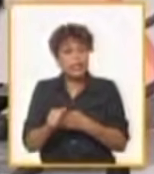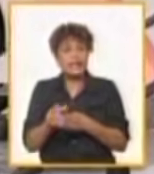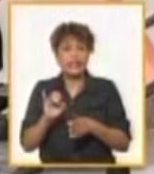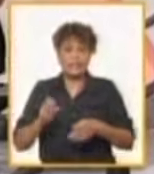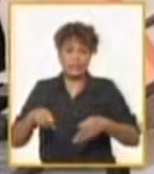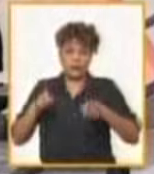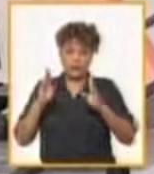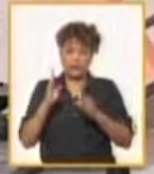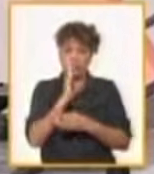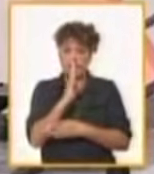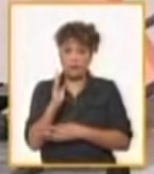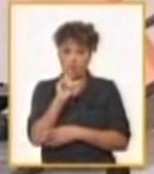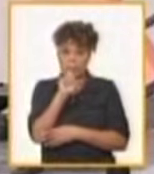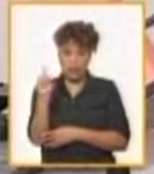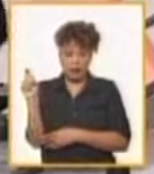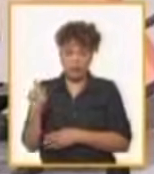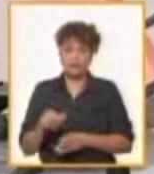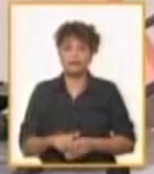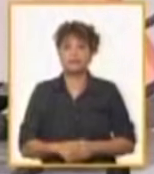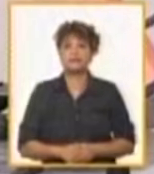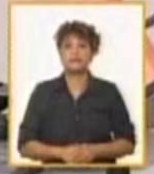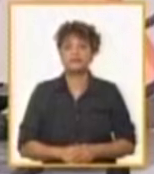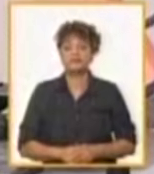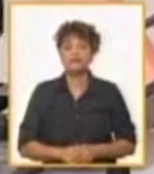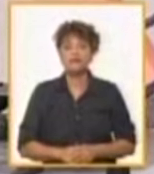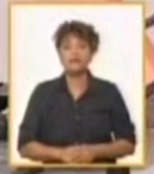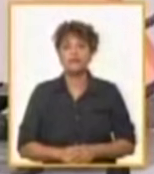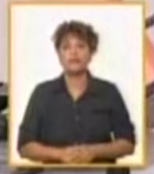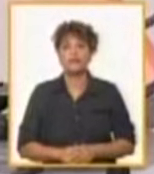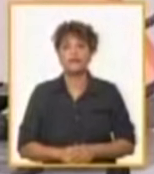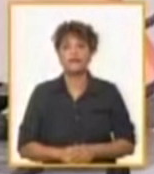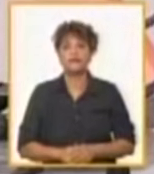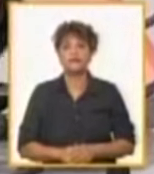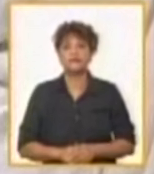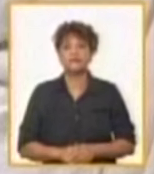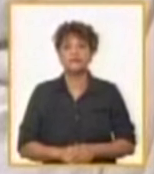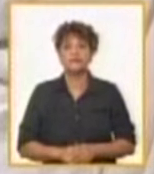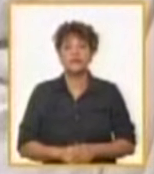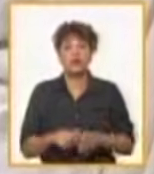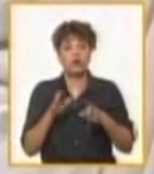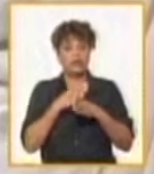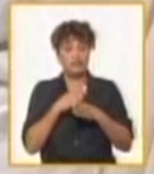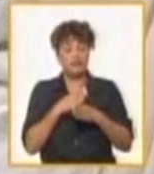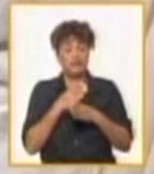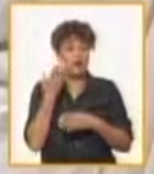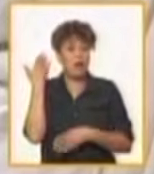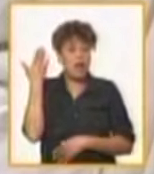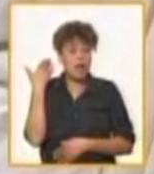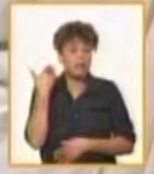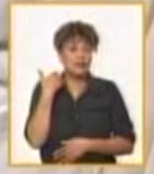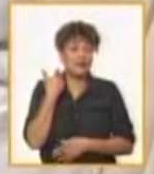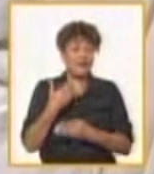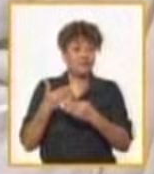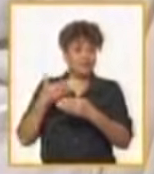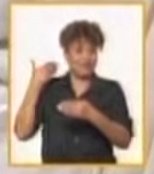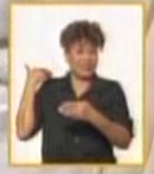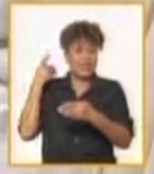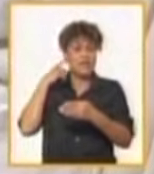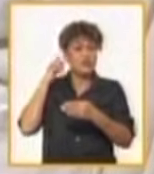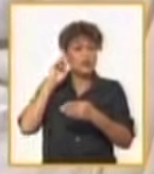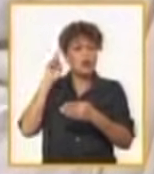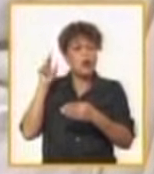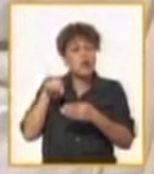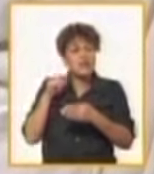Pero más allá de eso y de lo que significó, por supuesto, para la Biblioteca Nacional en su historia aquellos acontecimientos, Omar, me gustaría